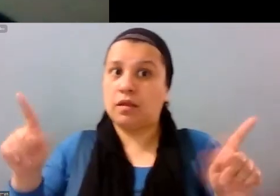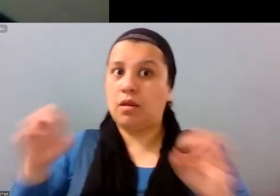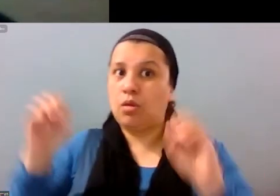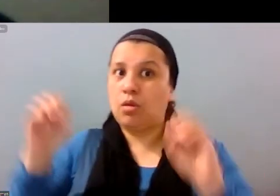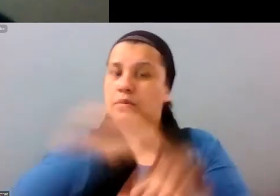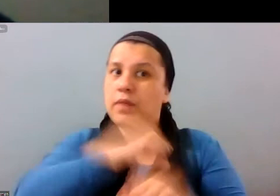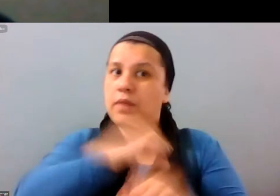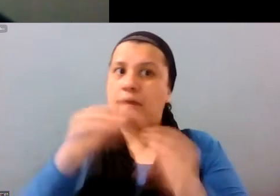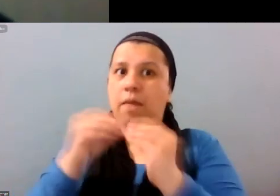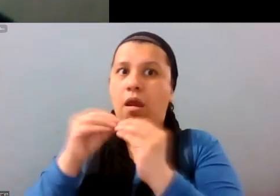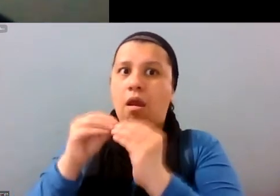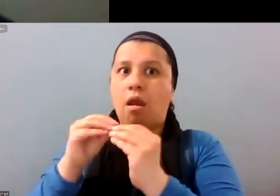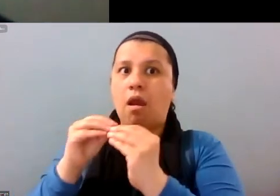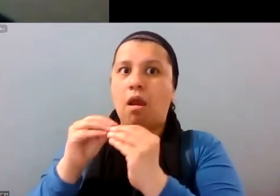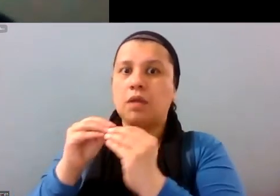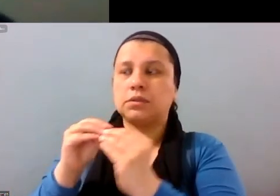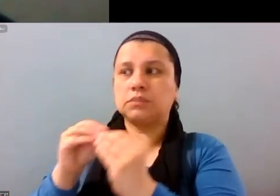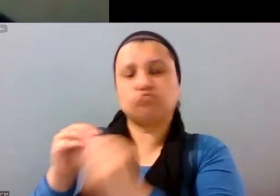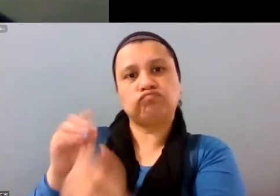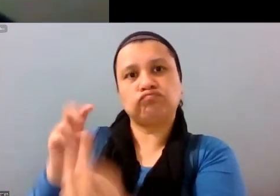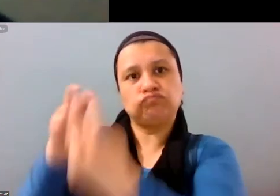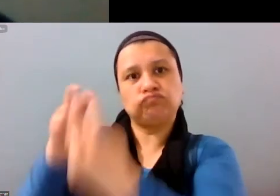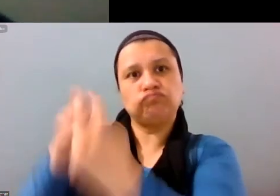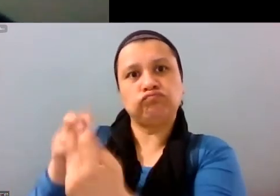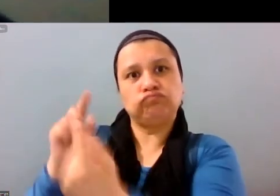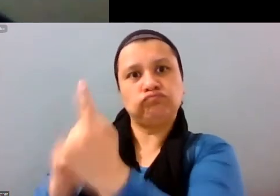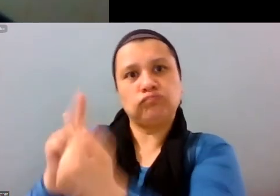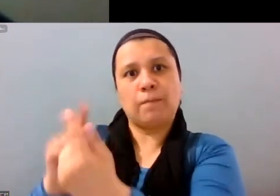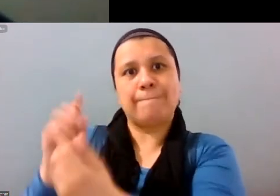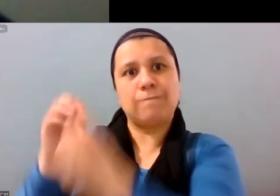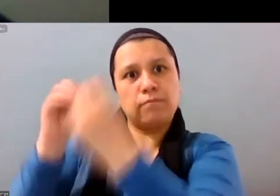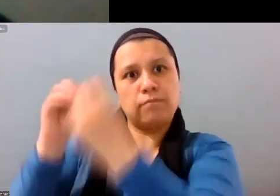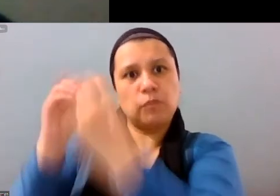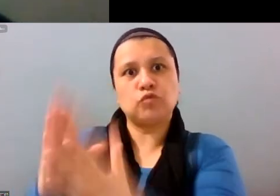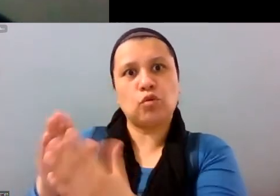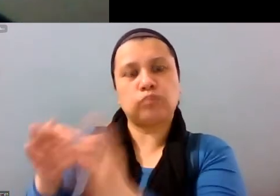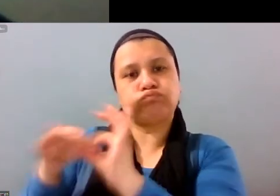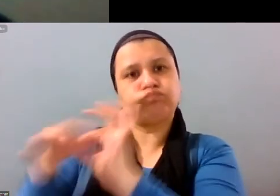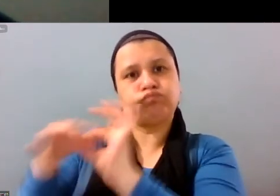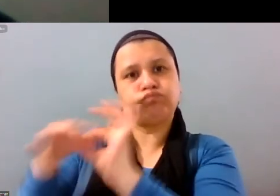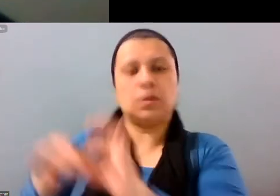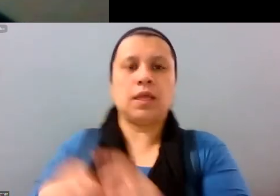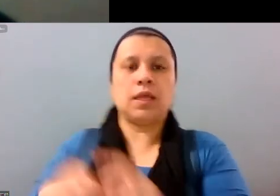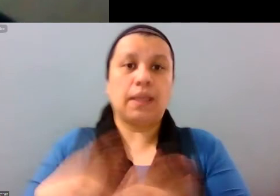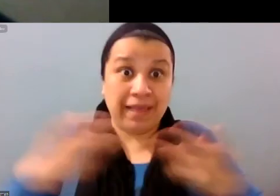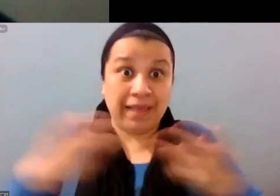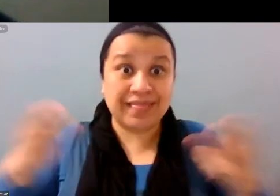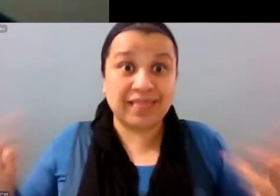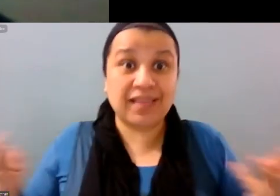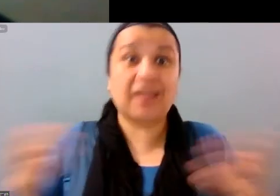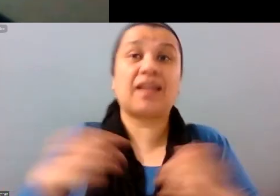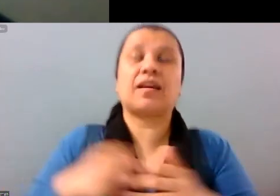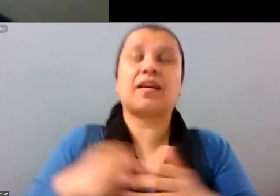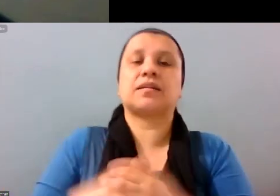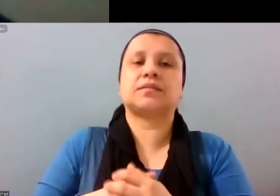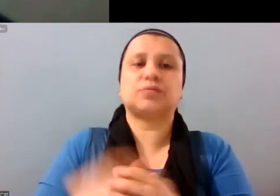viva por decirte así en cuestiones de materia si como lo comentaban ustedes